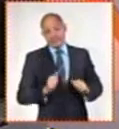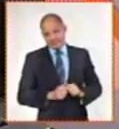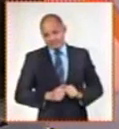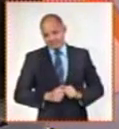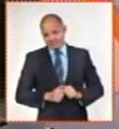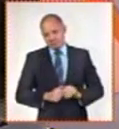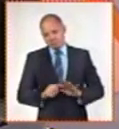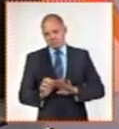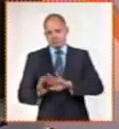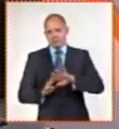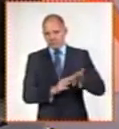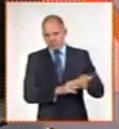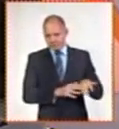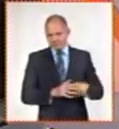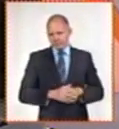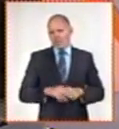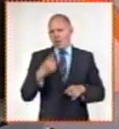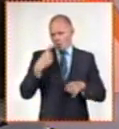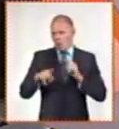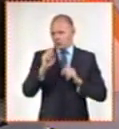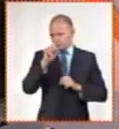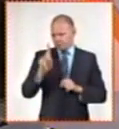que ver también